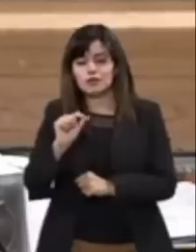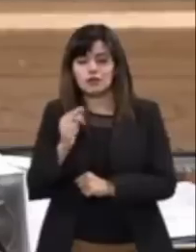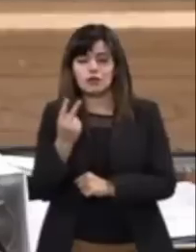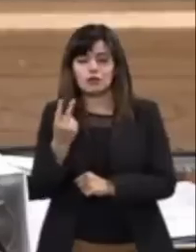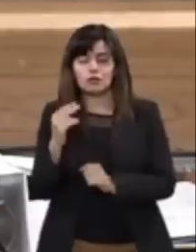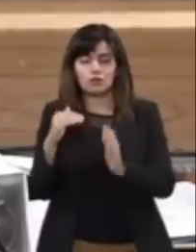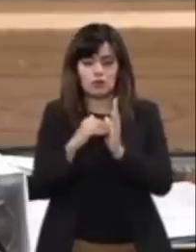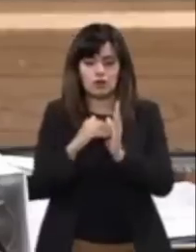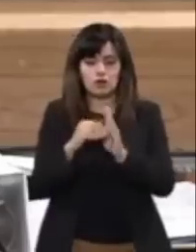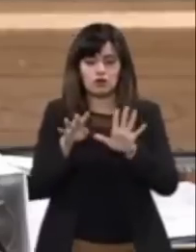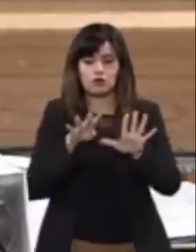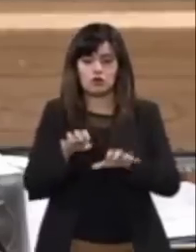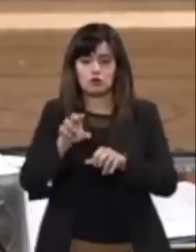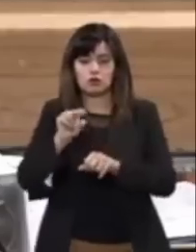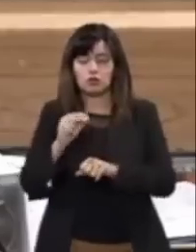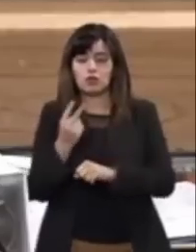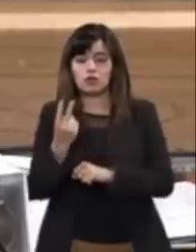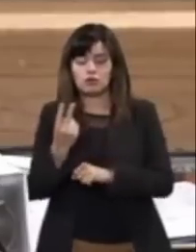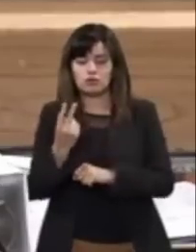72,982 pesos,